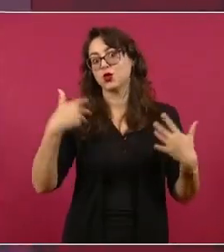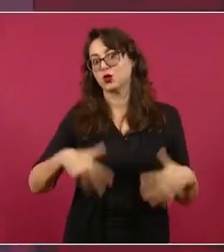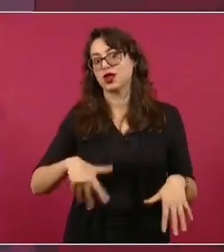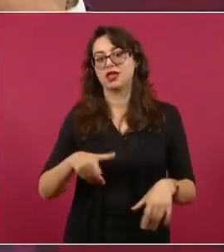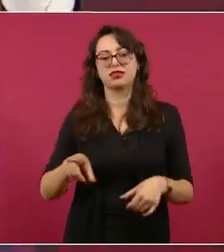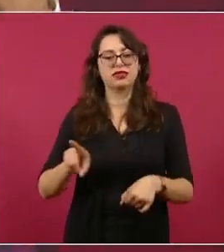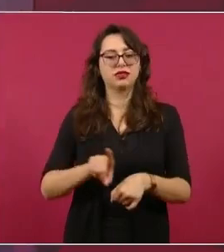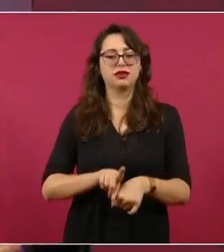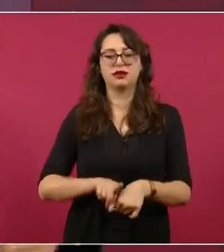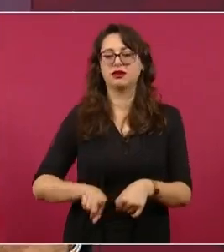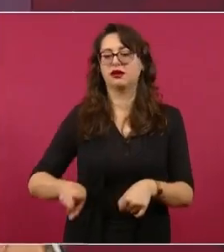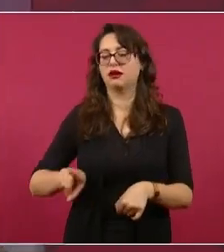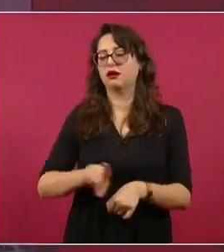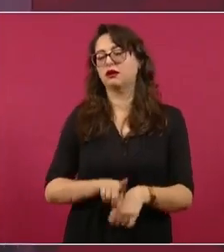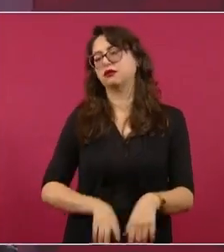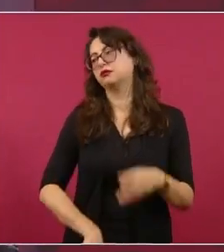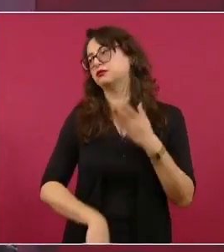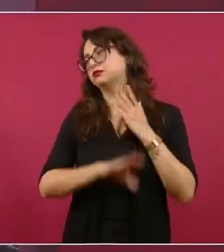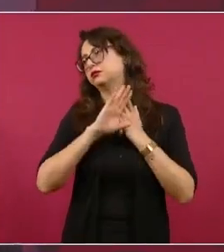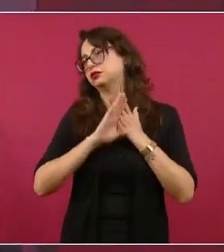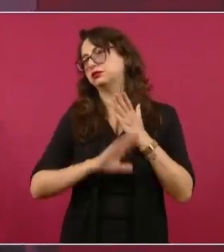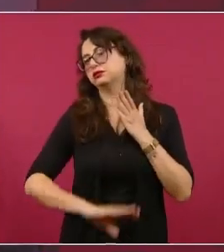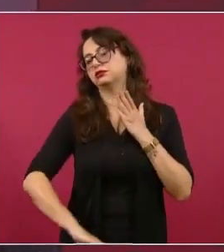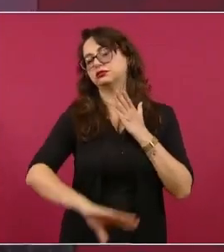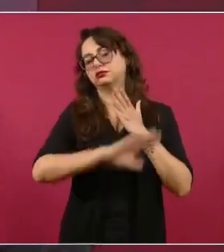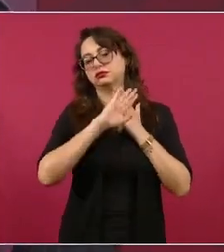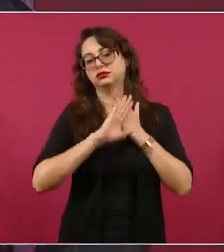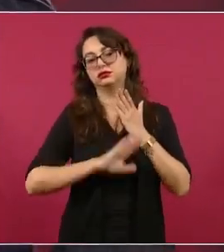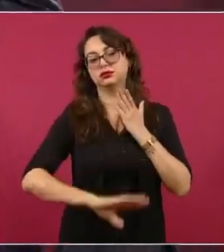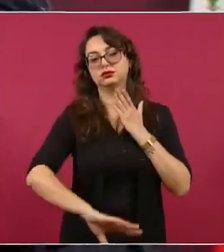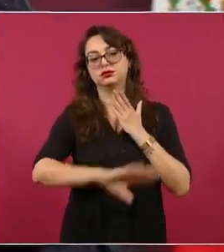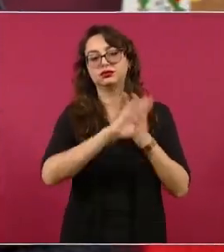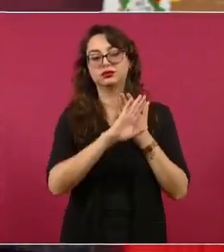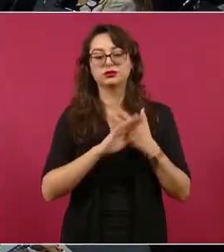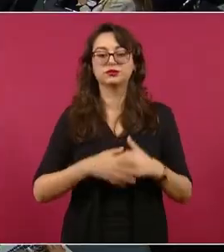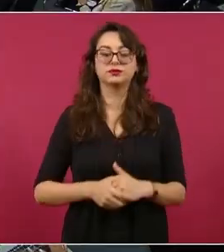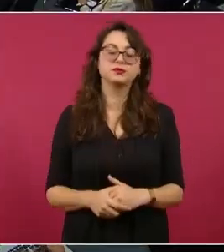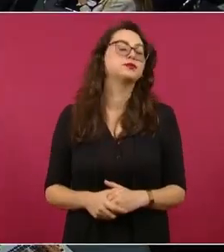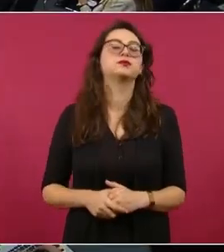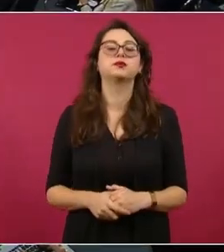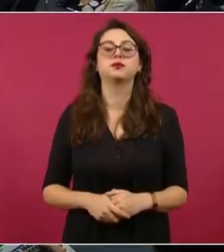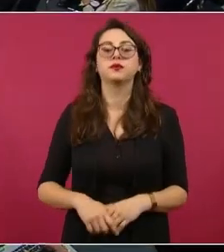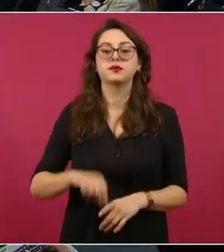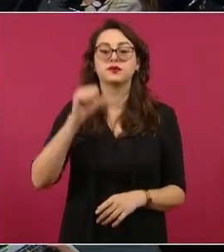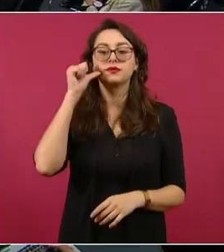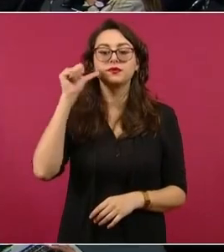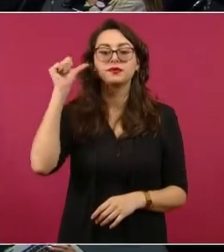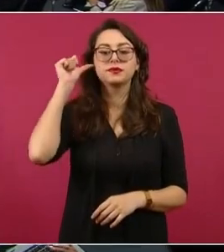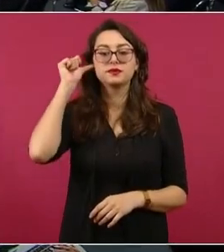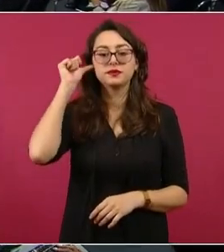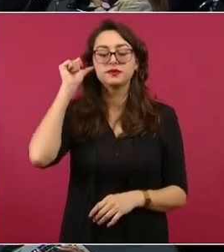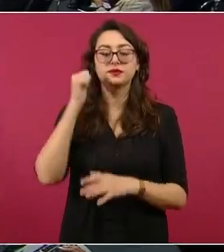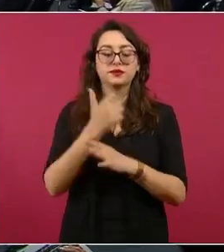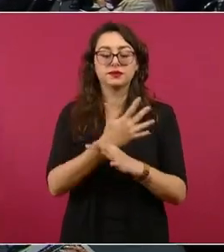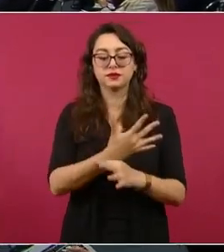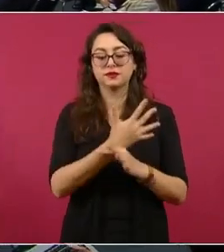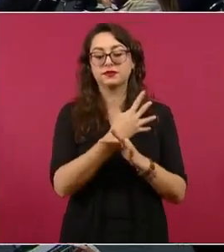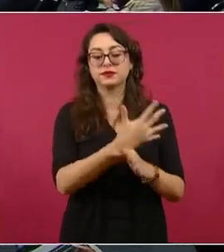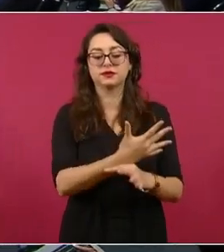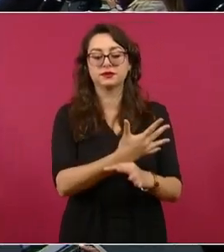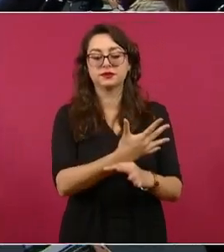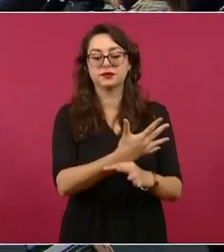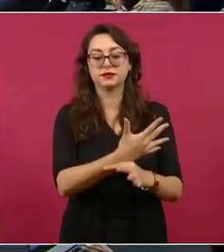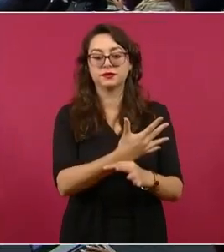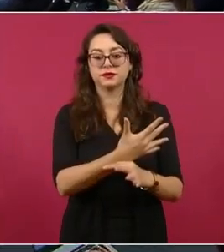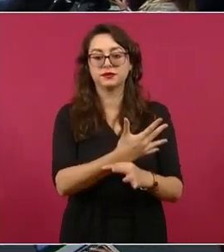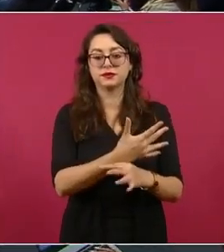hay cuestionamientos, hay ataques. Y ayer hablaron de que